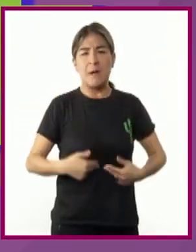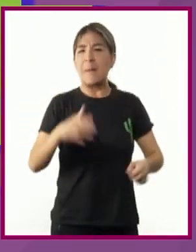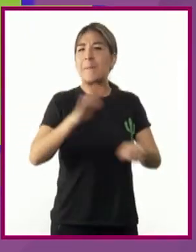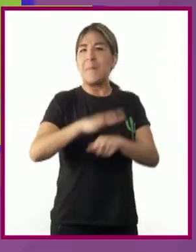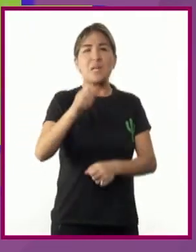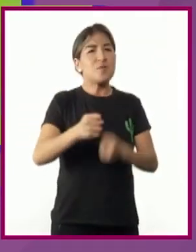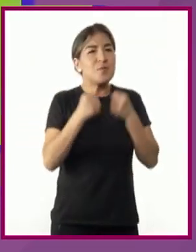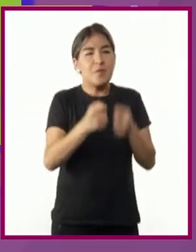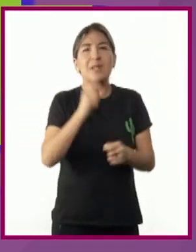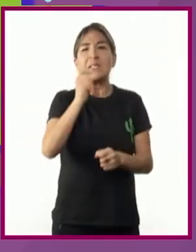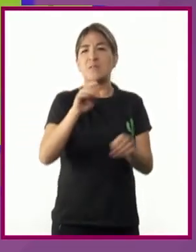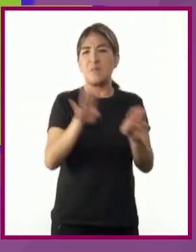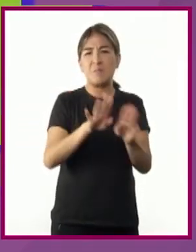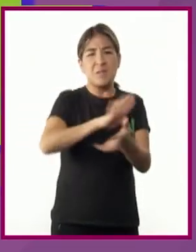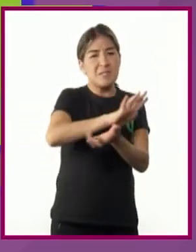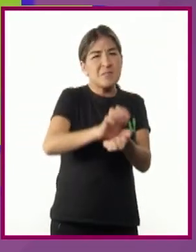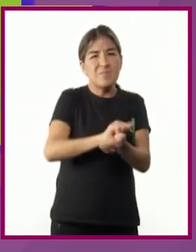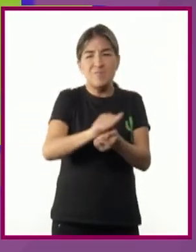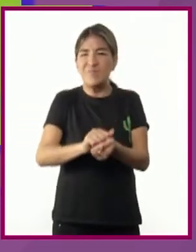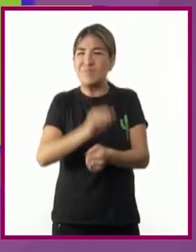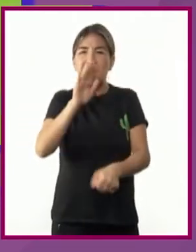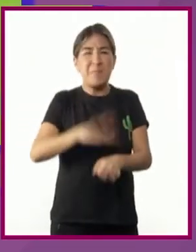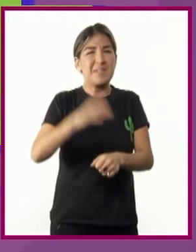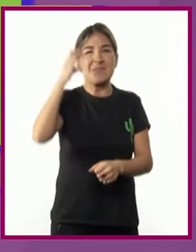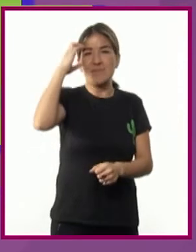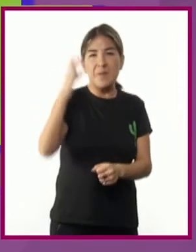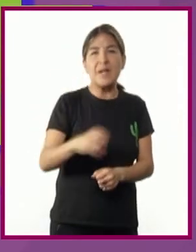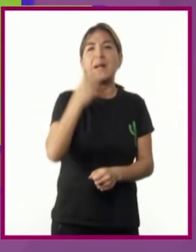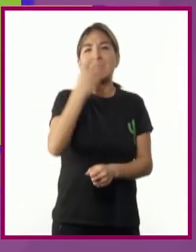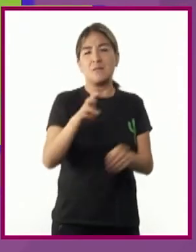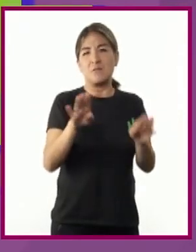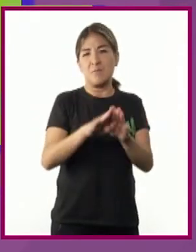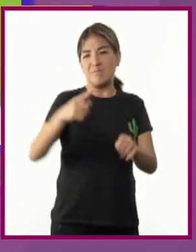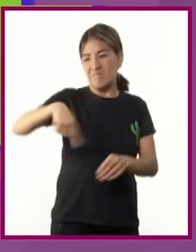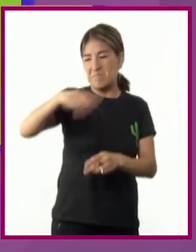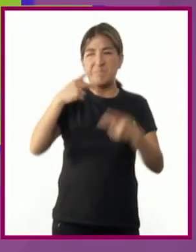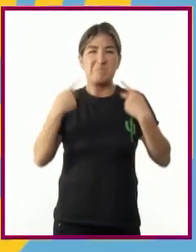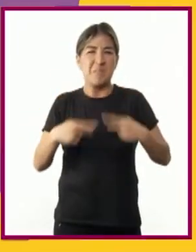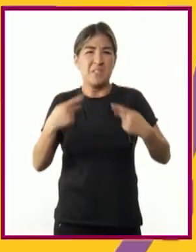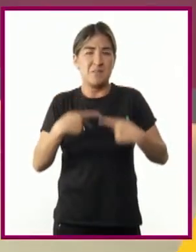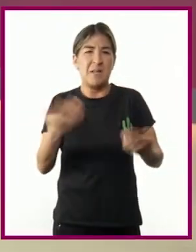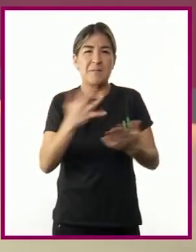poderosa que el arma de destrucción más poderosa concebida por el ingenio del hombre.